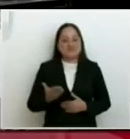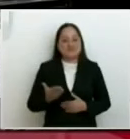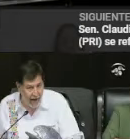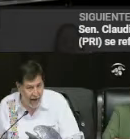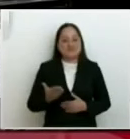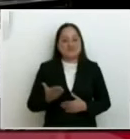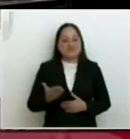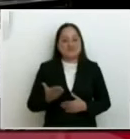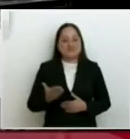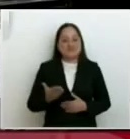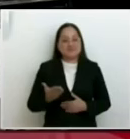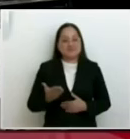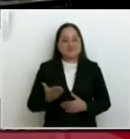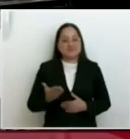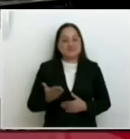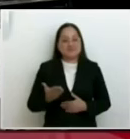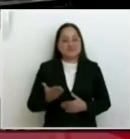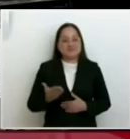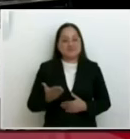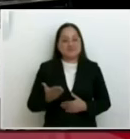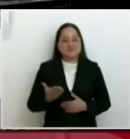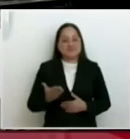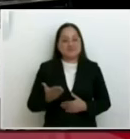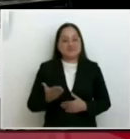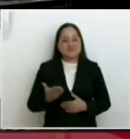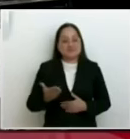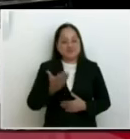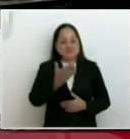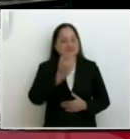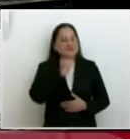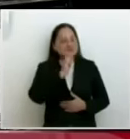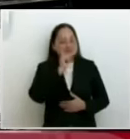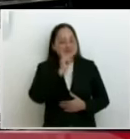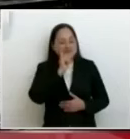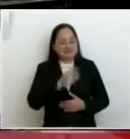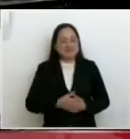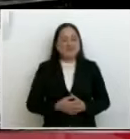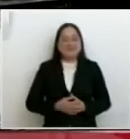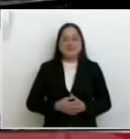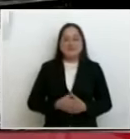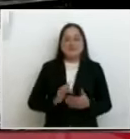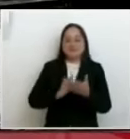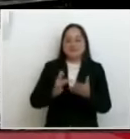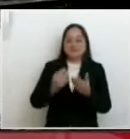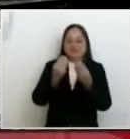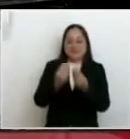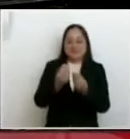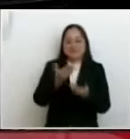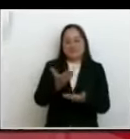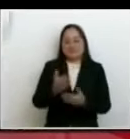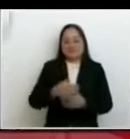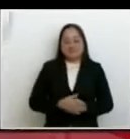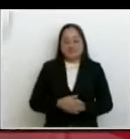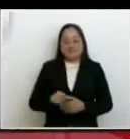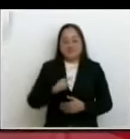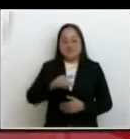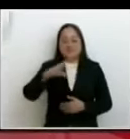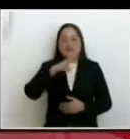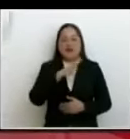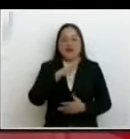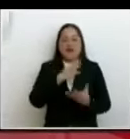dijo en su carota. Vamos rápidamente con la información. Muchas gracias. Aquí están los hijitos y